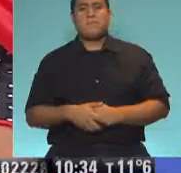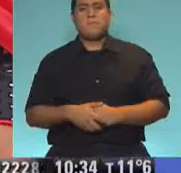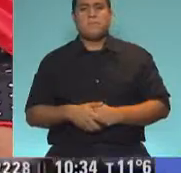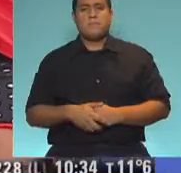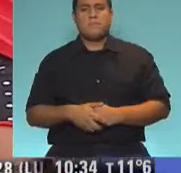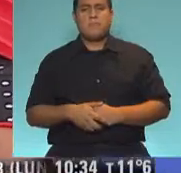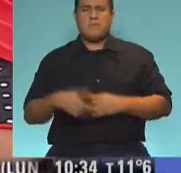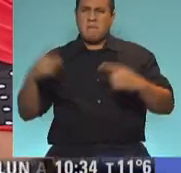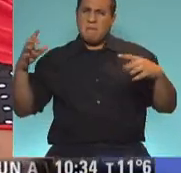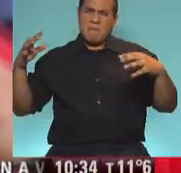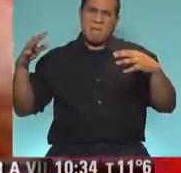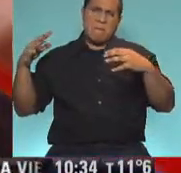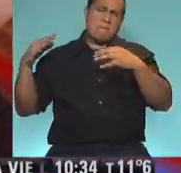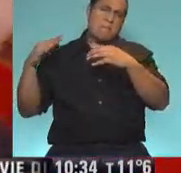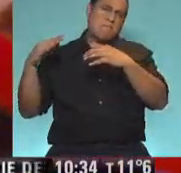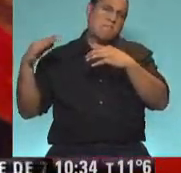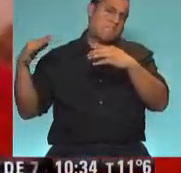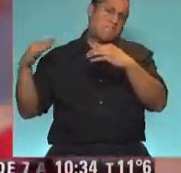¡Mi super luz poderosa!